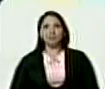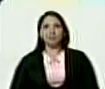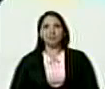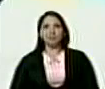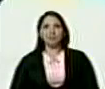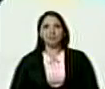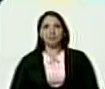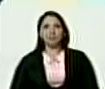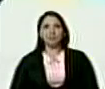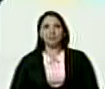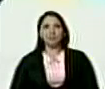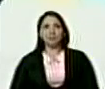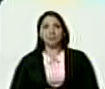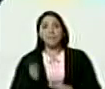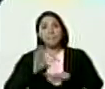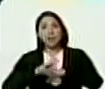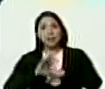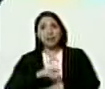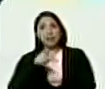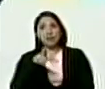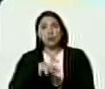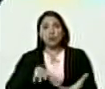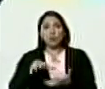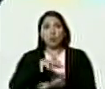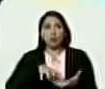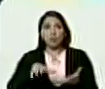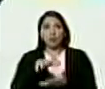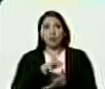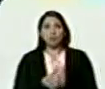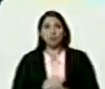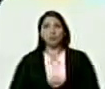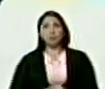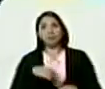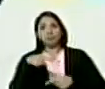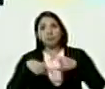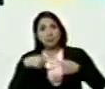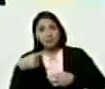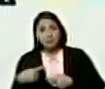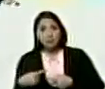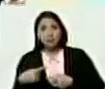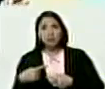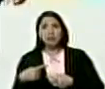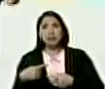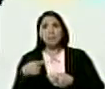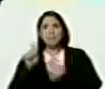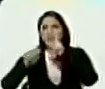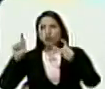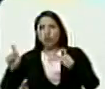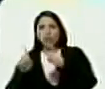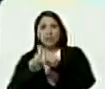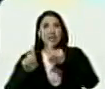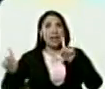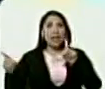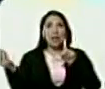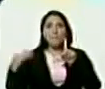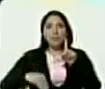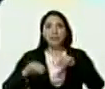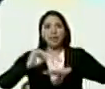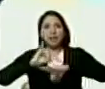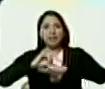que cuando ocurren estos casos, cada vez la feligresía se aleja más de la Iglesia